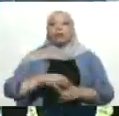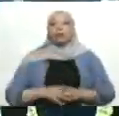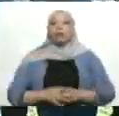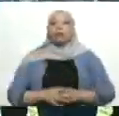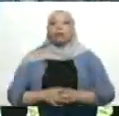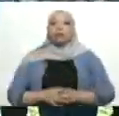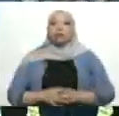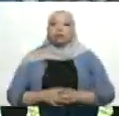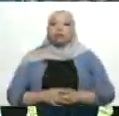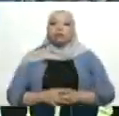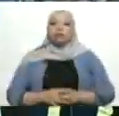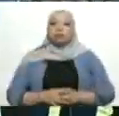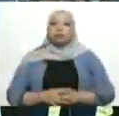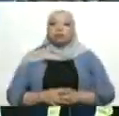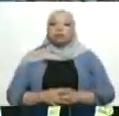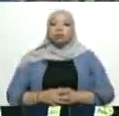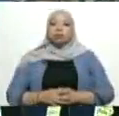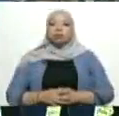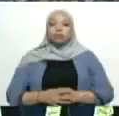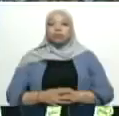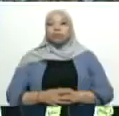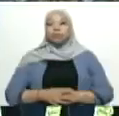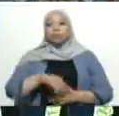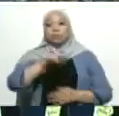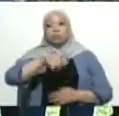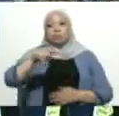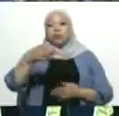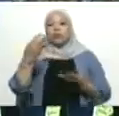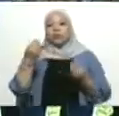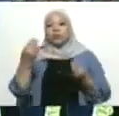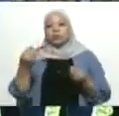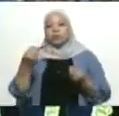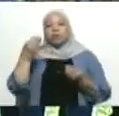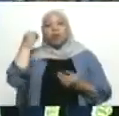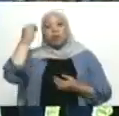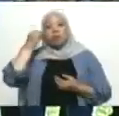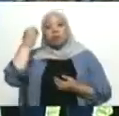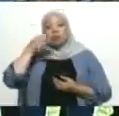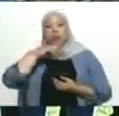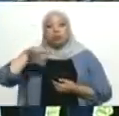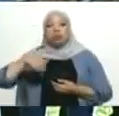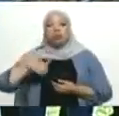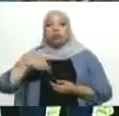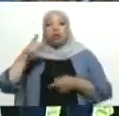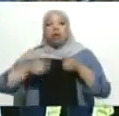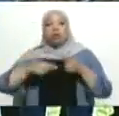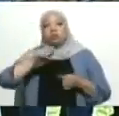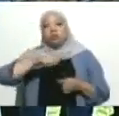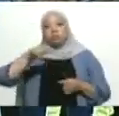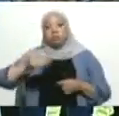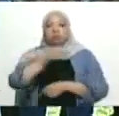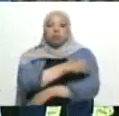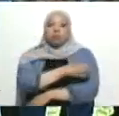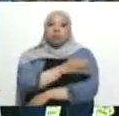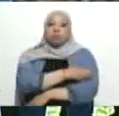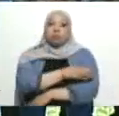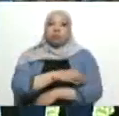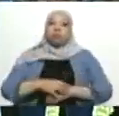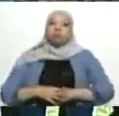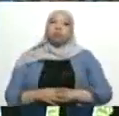4 años. Aquí también jugó mucho la conciencia de alguna gente de oposición. Yo